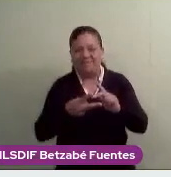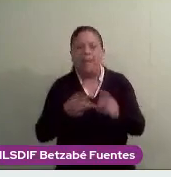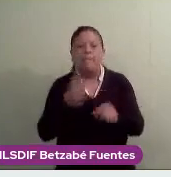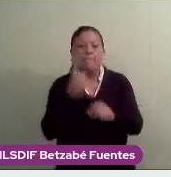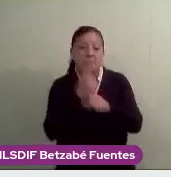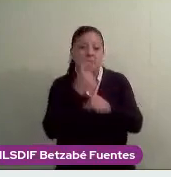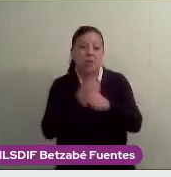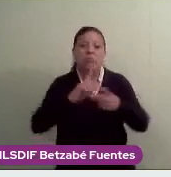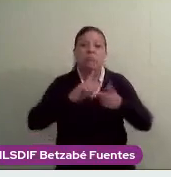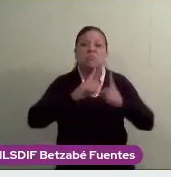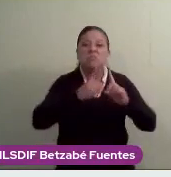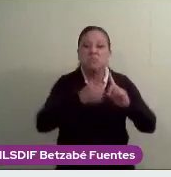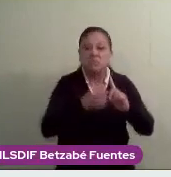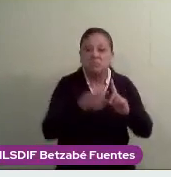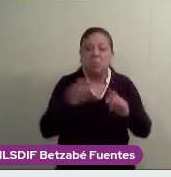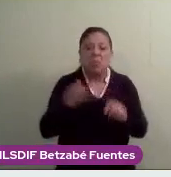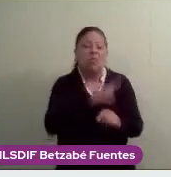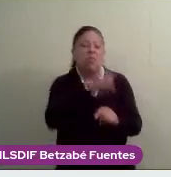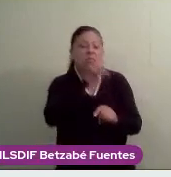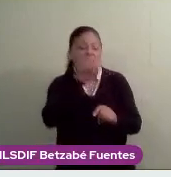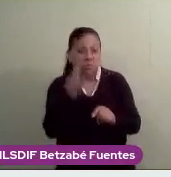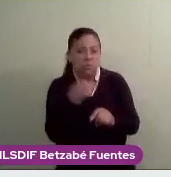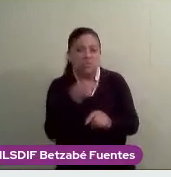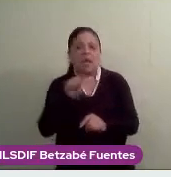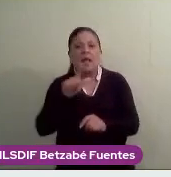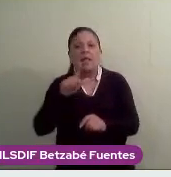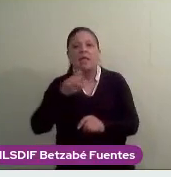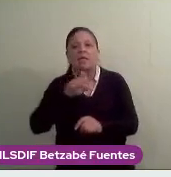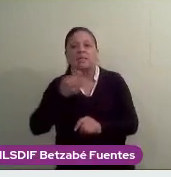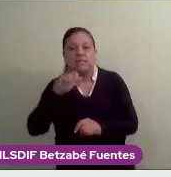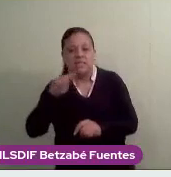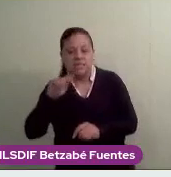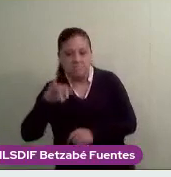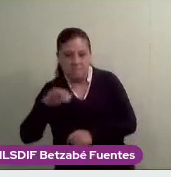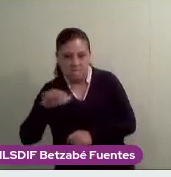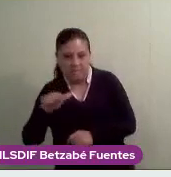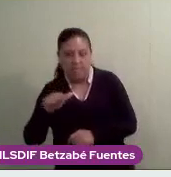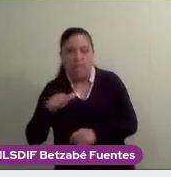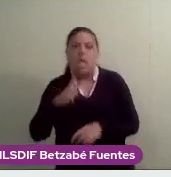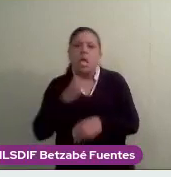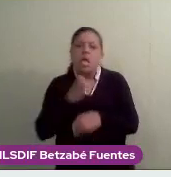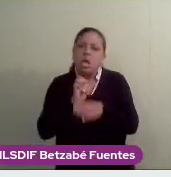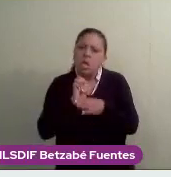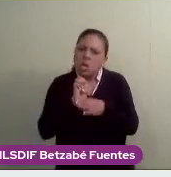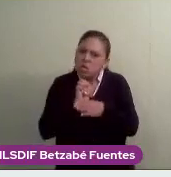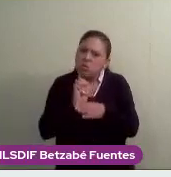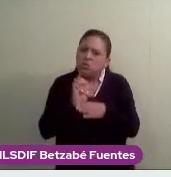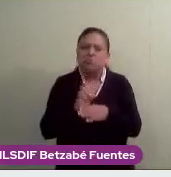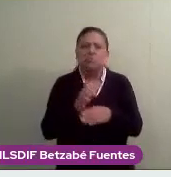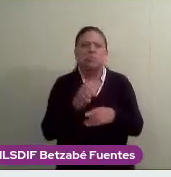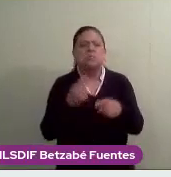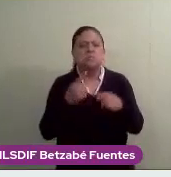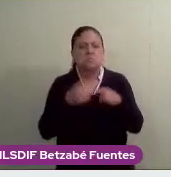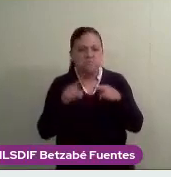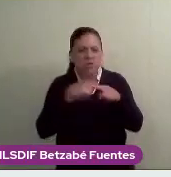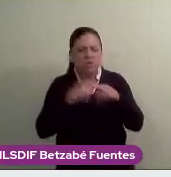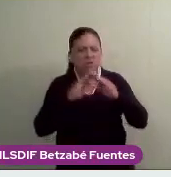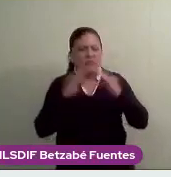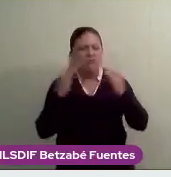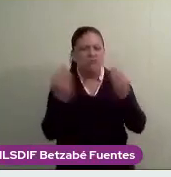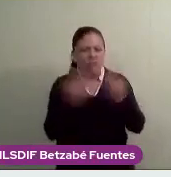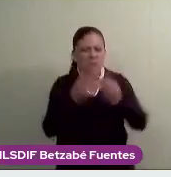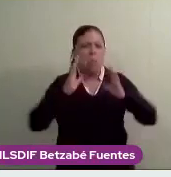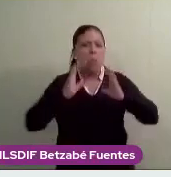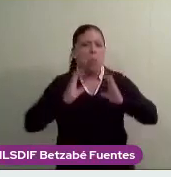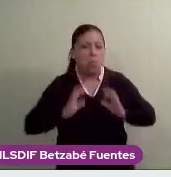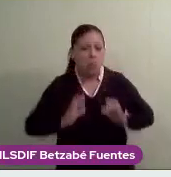bloqueo emocional, un modo de reaccionar ante un proceso somático que proporciona cierta protección contra el sufrimiento implicado